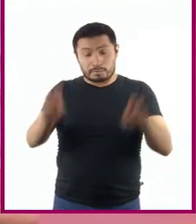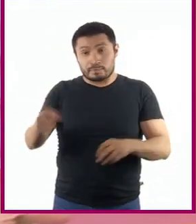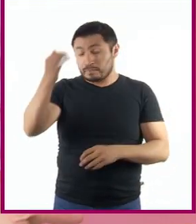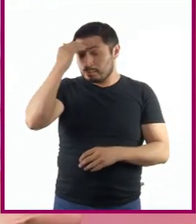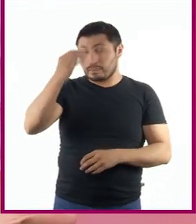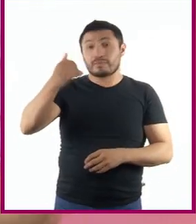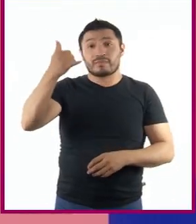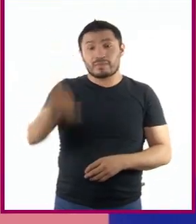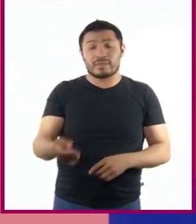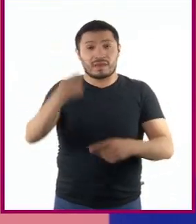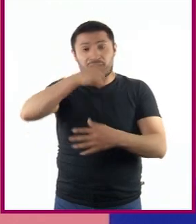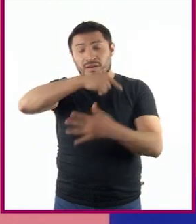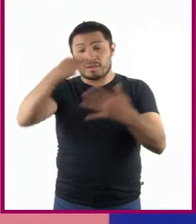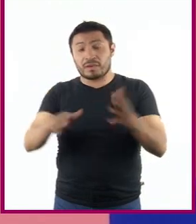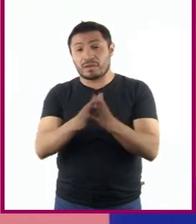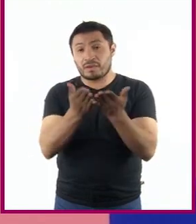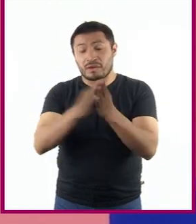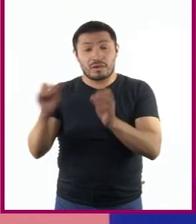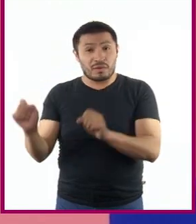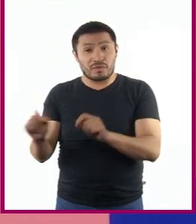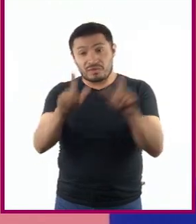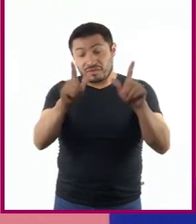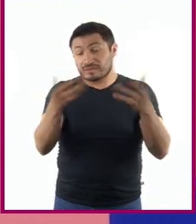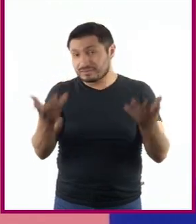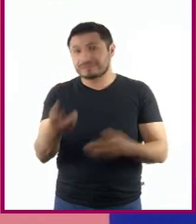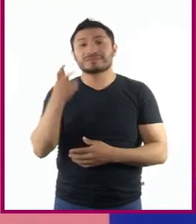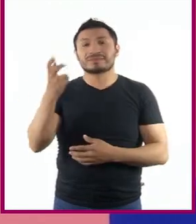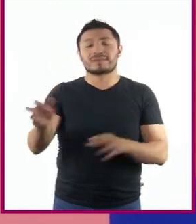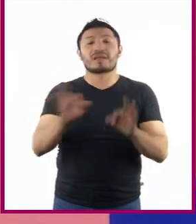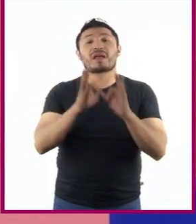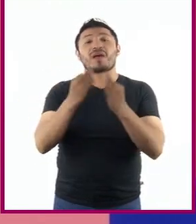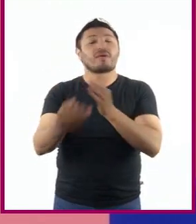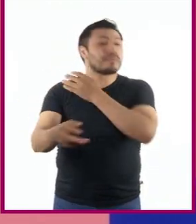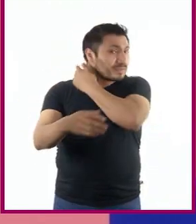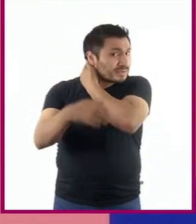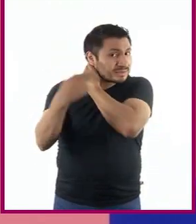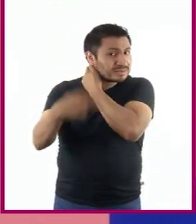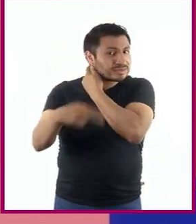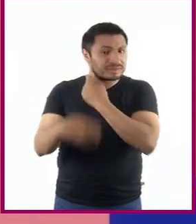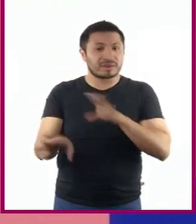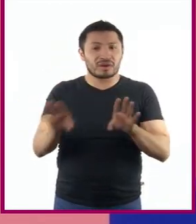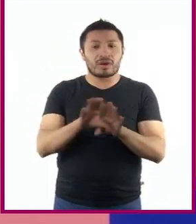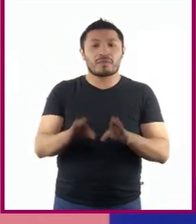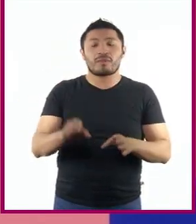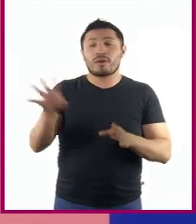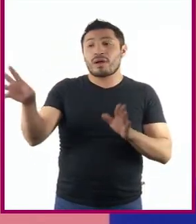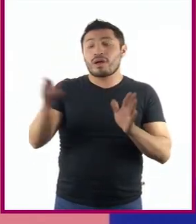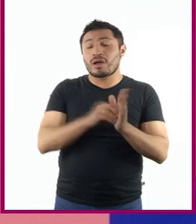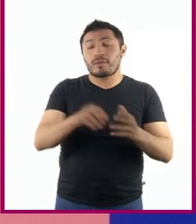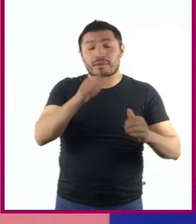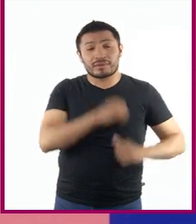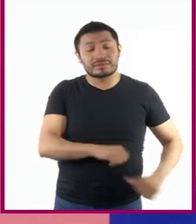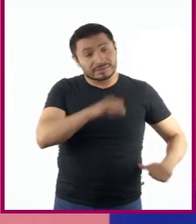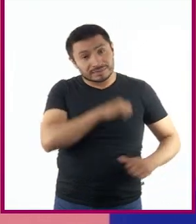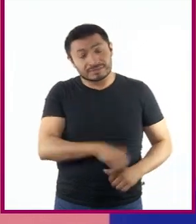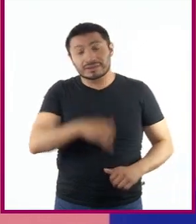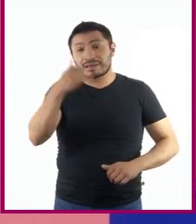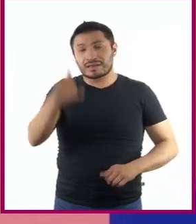varios libros. Correcto. A esta estrategia se le conoce como citar una autoridad y consiste en